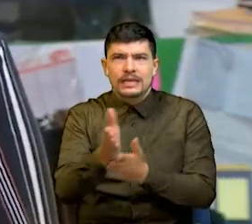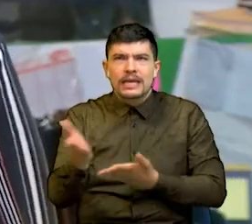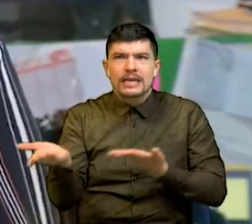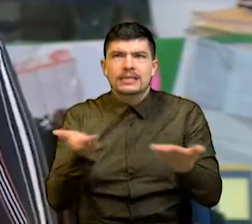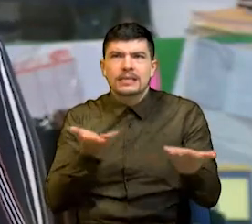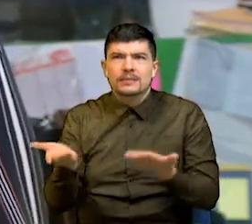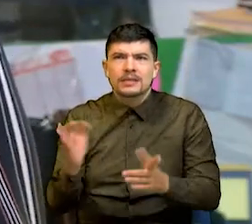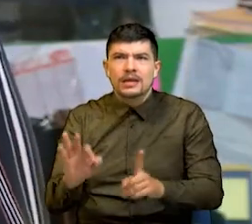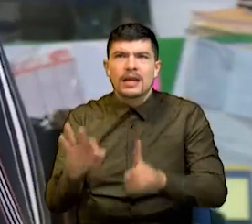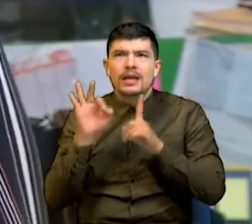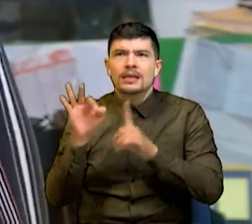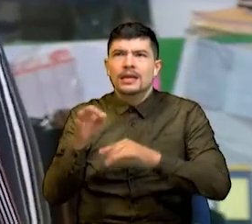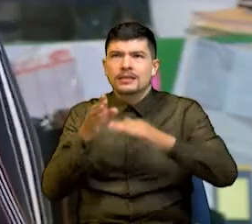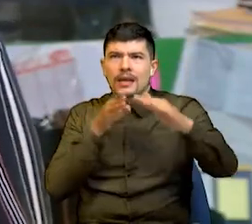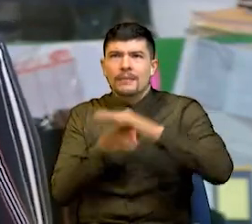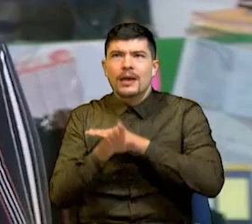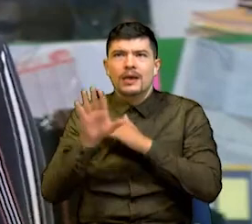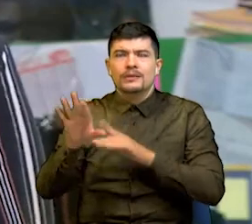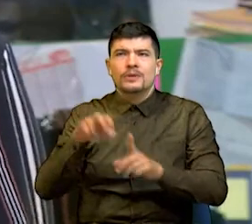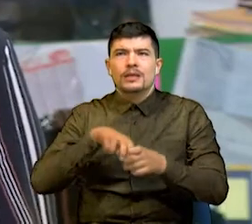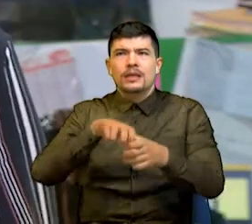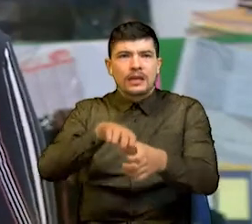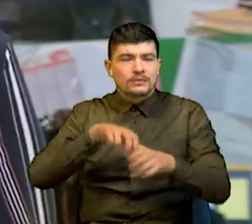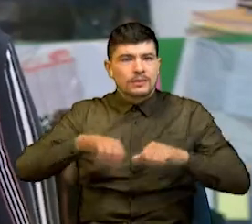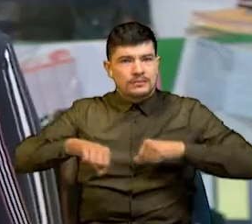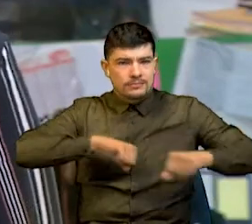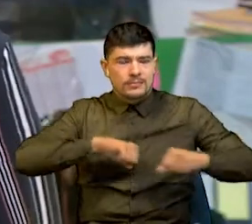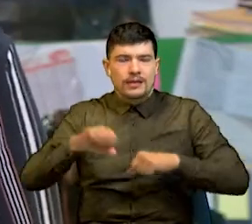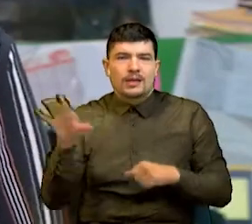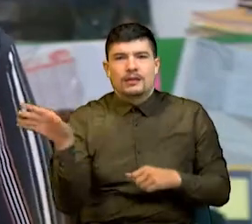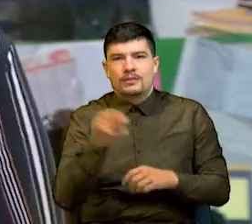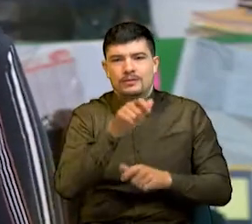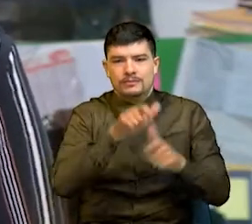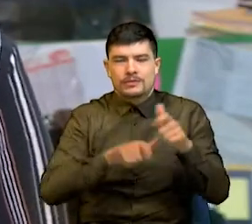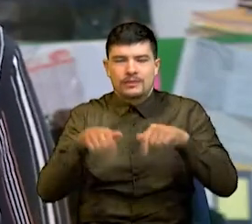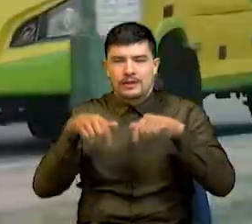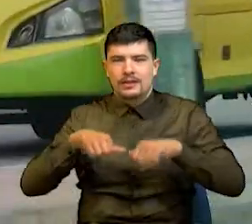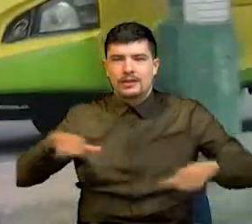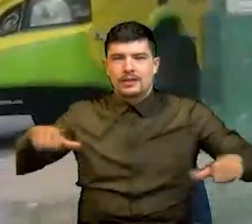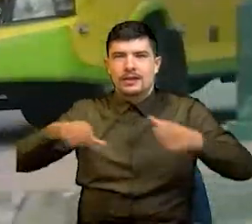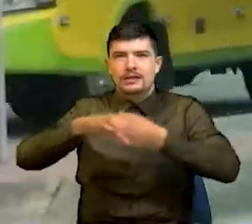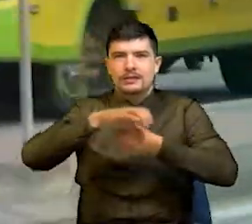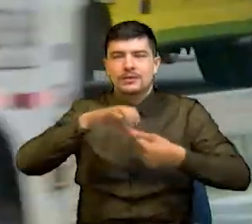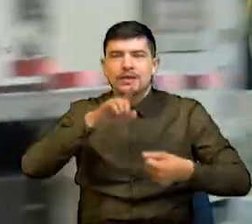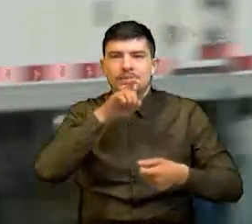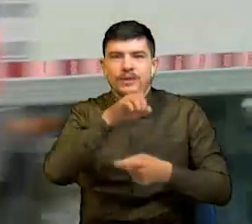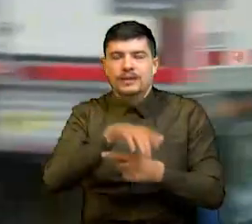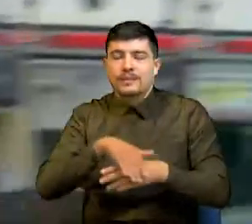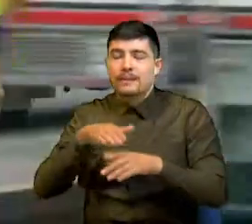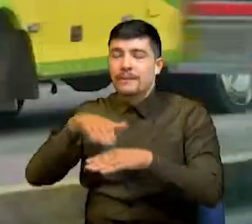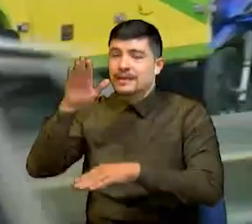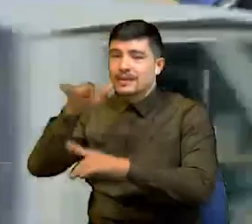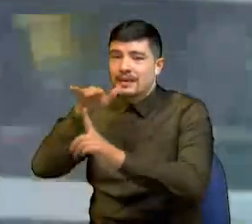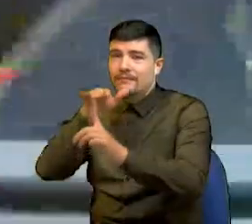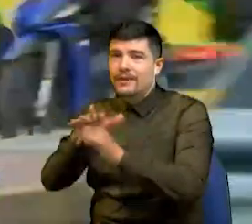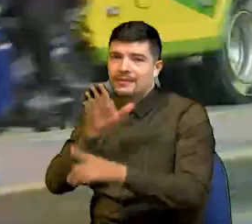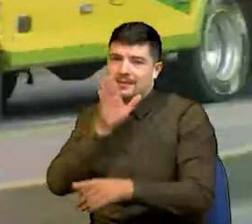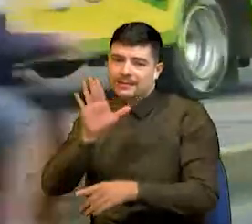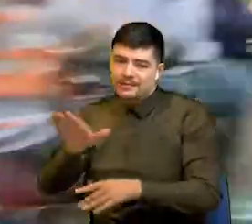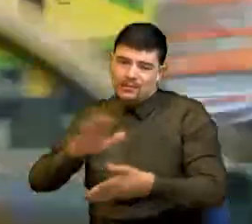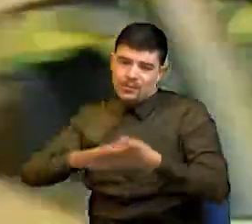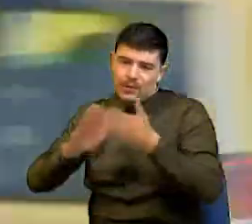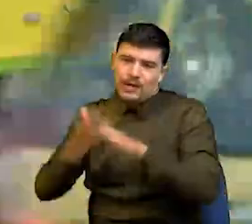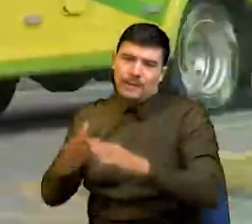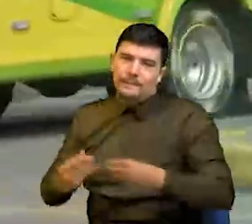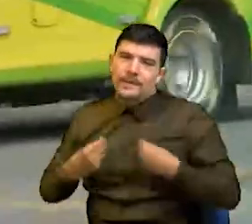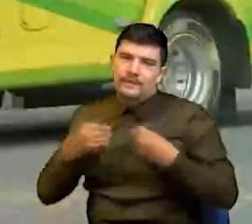garantizarle la accesibilidad al transporte y a la movilización a todos los habitantes del área metropolitana los mayores perjudicados serán los habitantes del